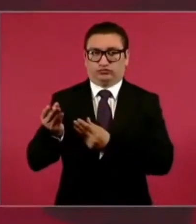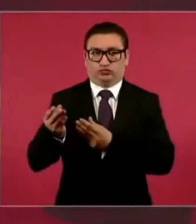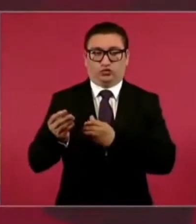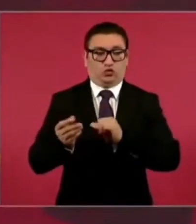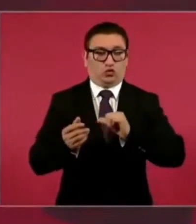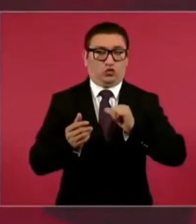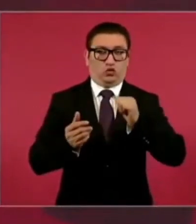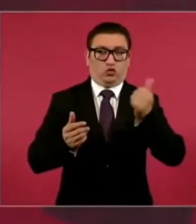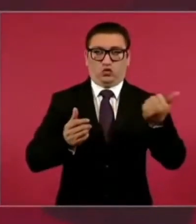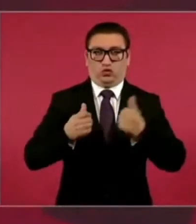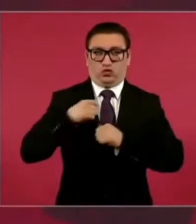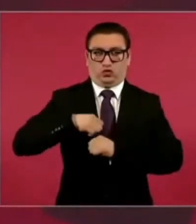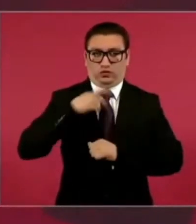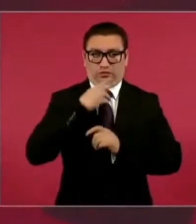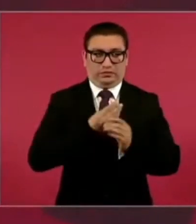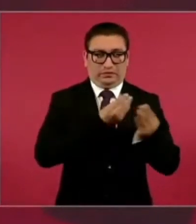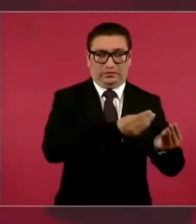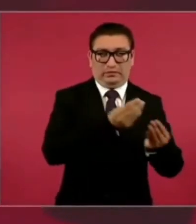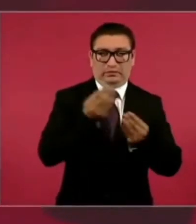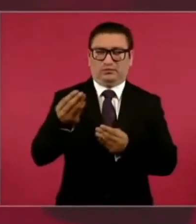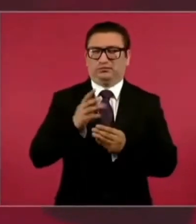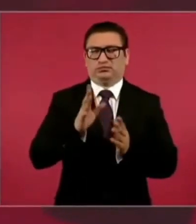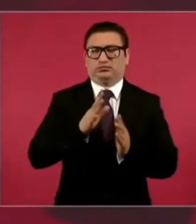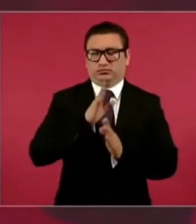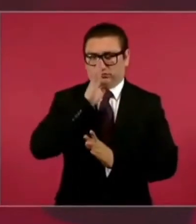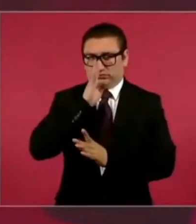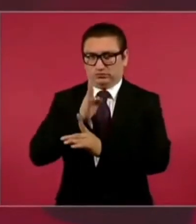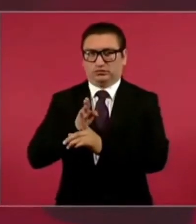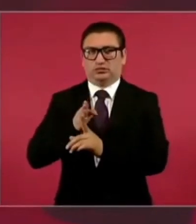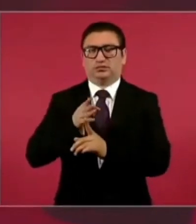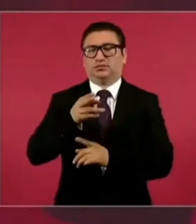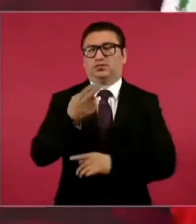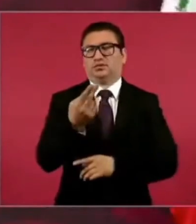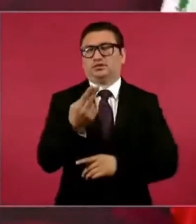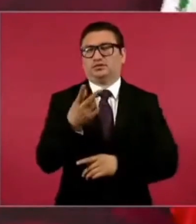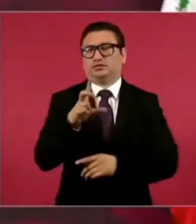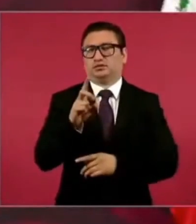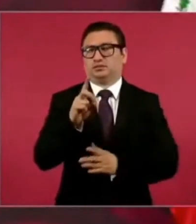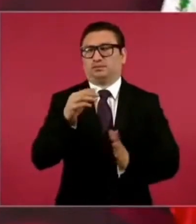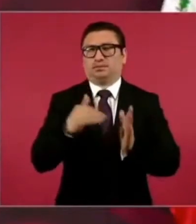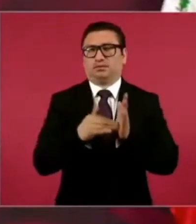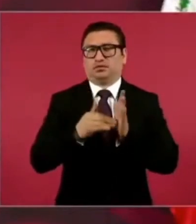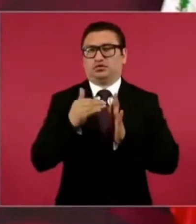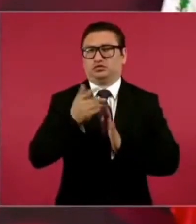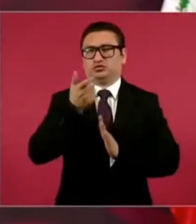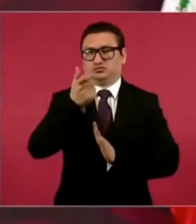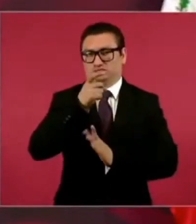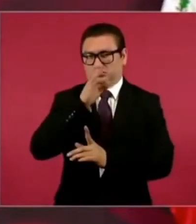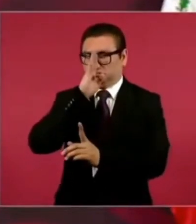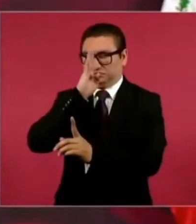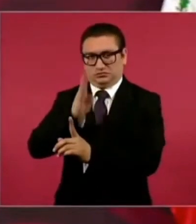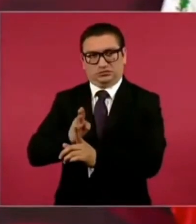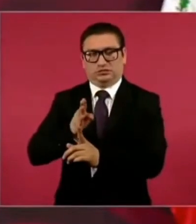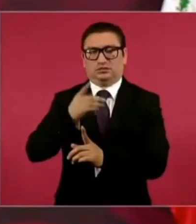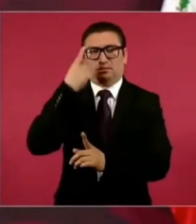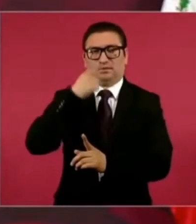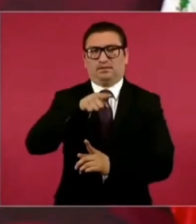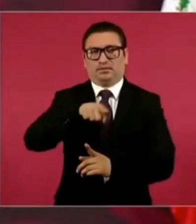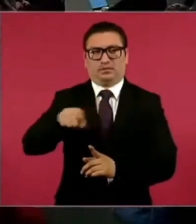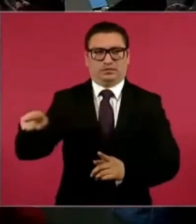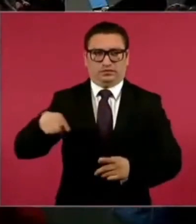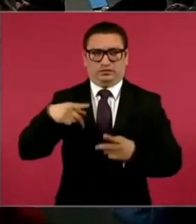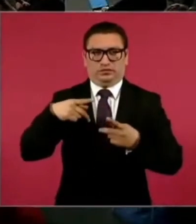pues como 25, 30 mil millones de pesos de manera directa